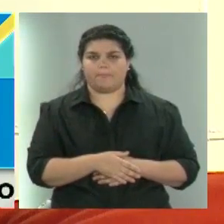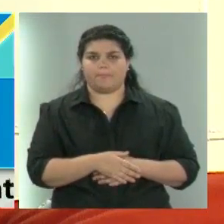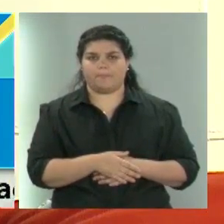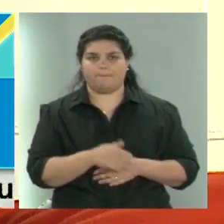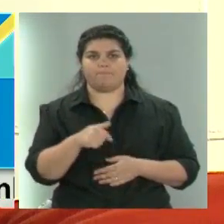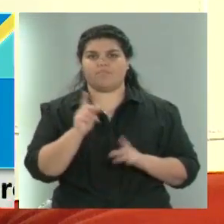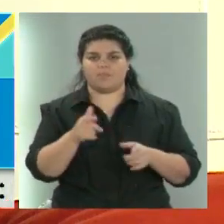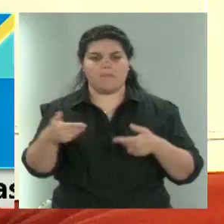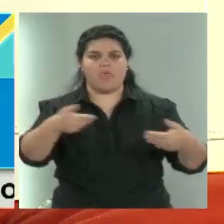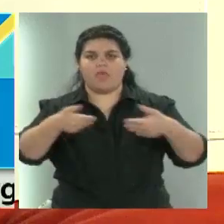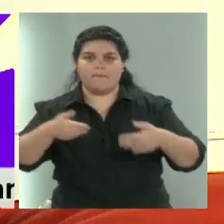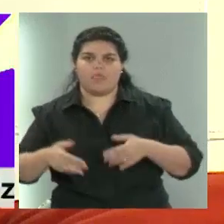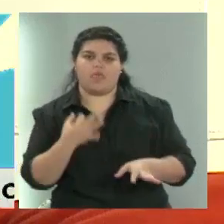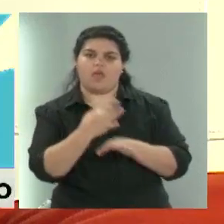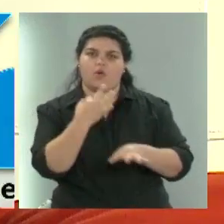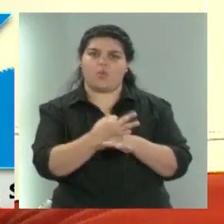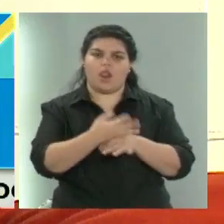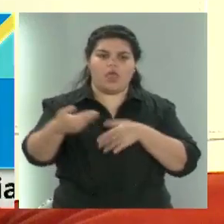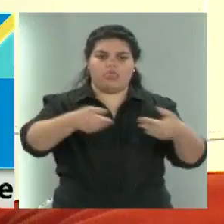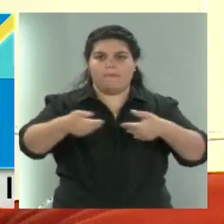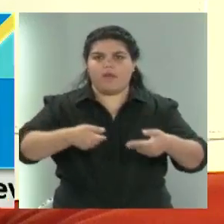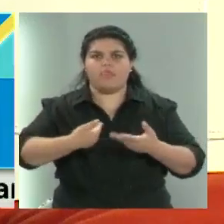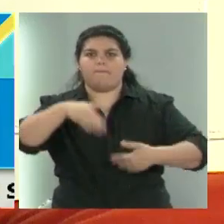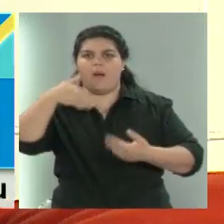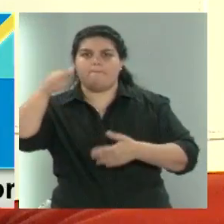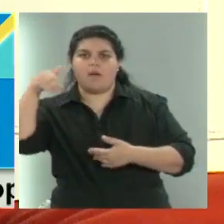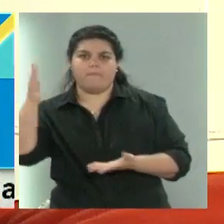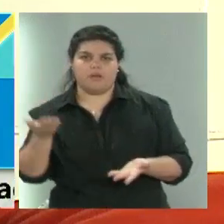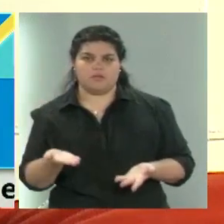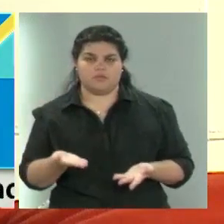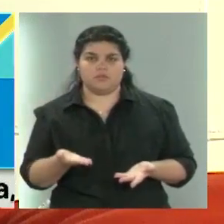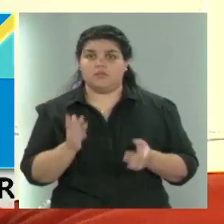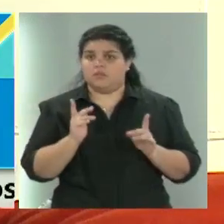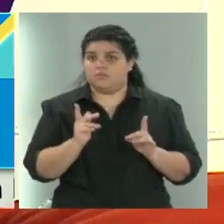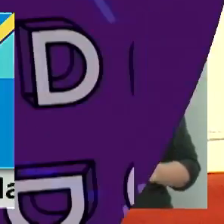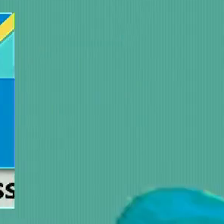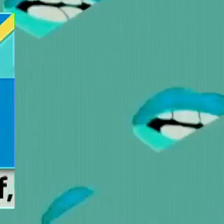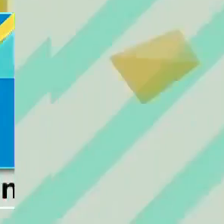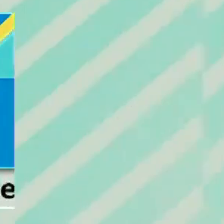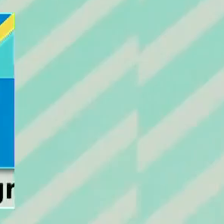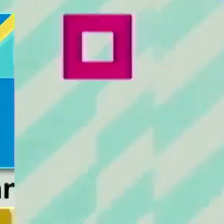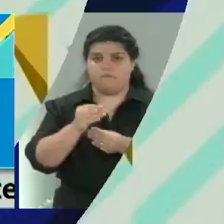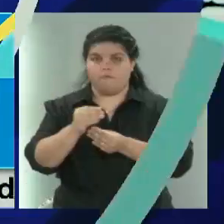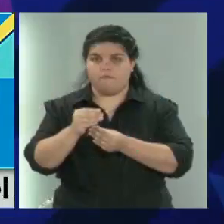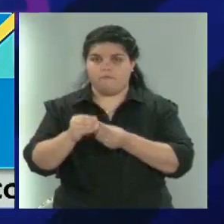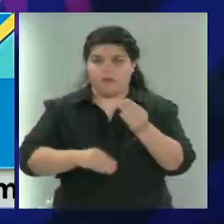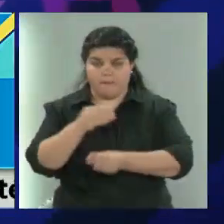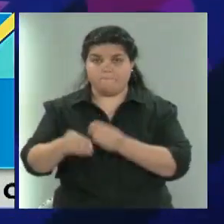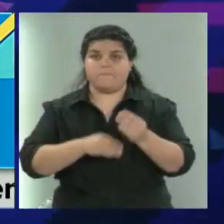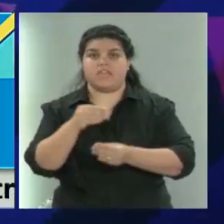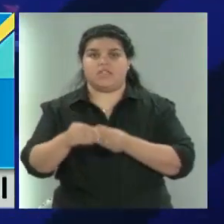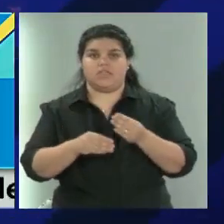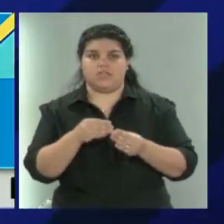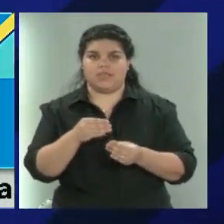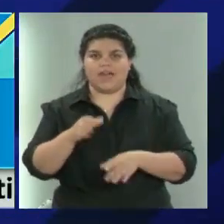una escuela que cada vez tiene más demanda, es indudable esto, ¿no? En la medida justamente que la familia se va apartando un poco, ¿no?, de